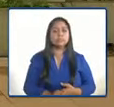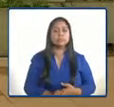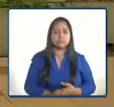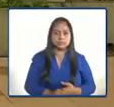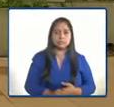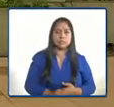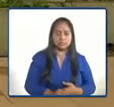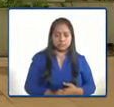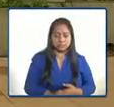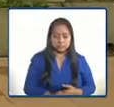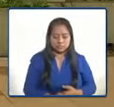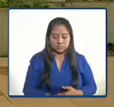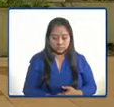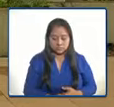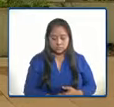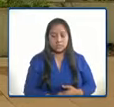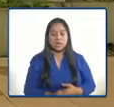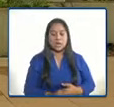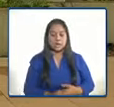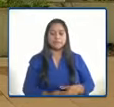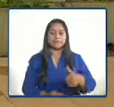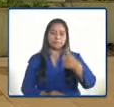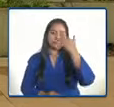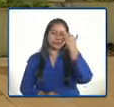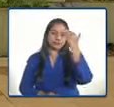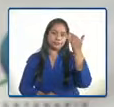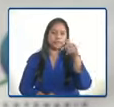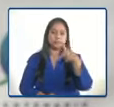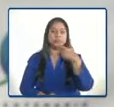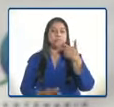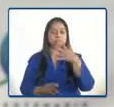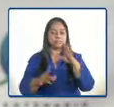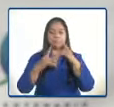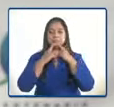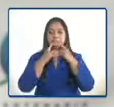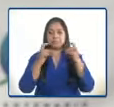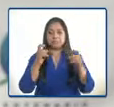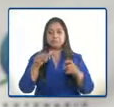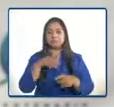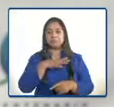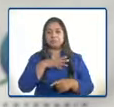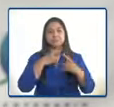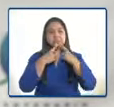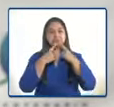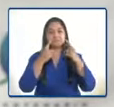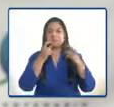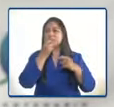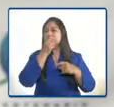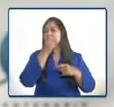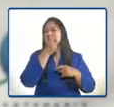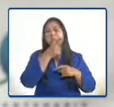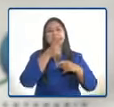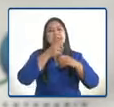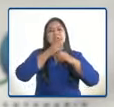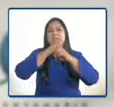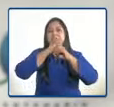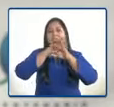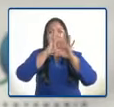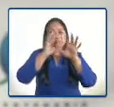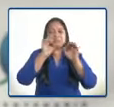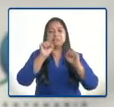bueno poderlo mencionar. Tenemos una campaña bien clara de denuncia. Es clarísimo, nosotros somos los